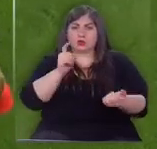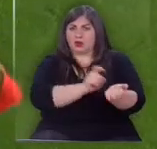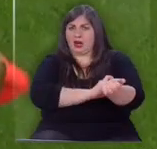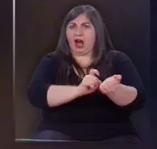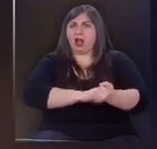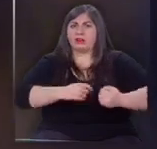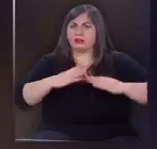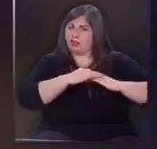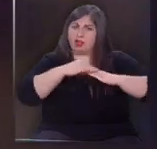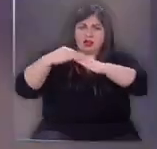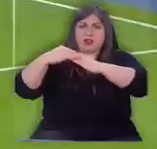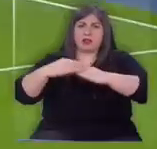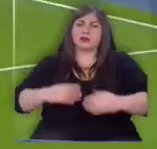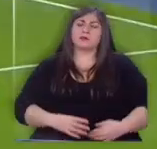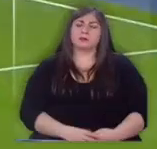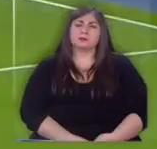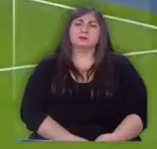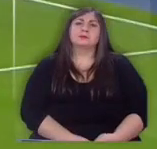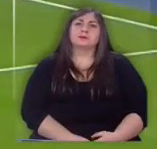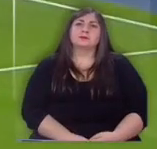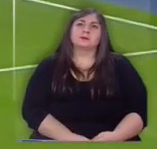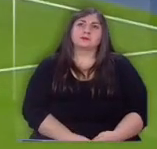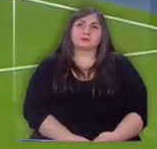líder innato.